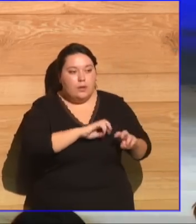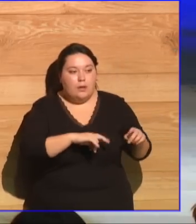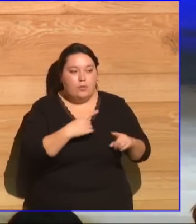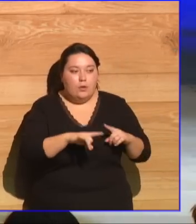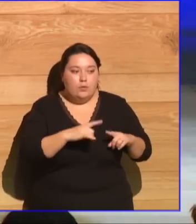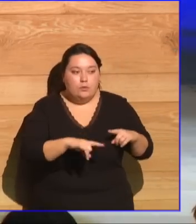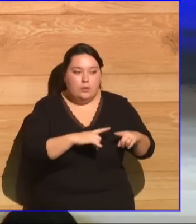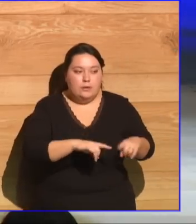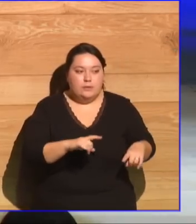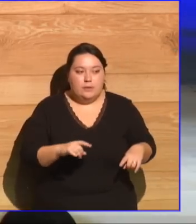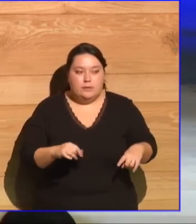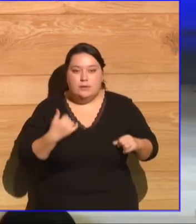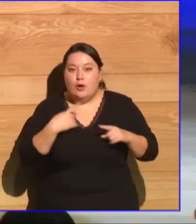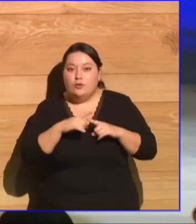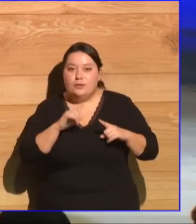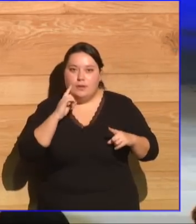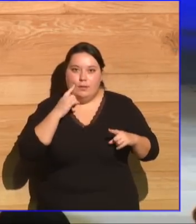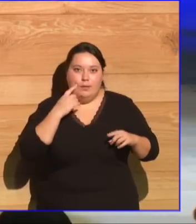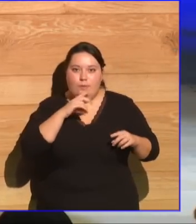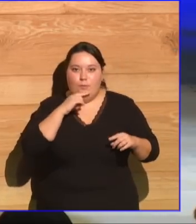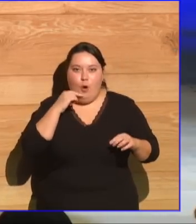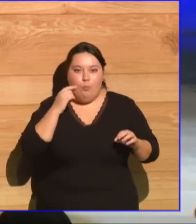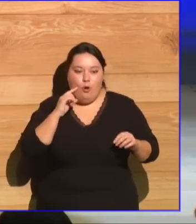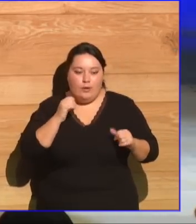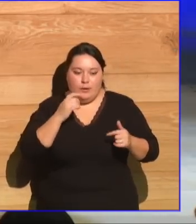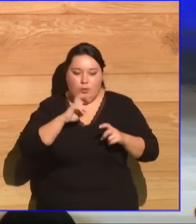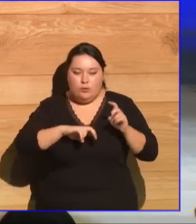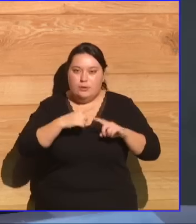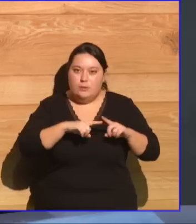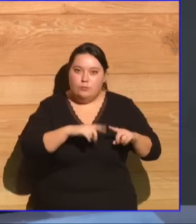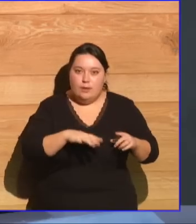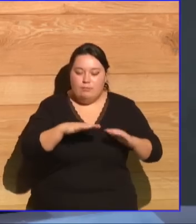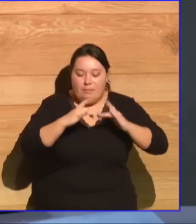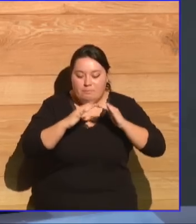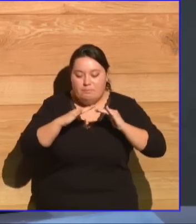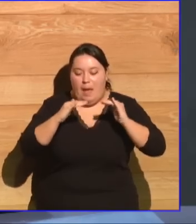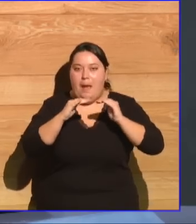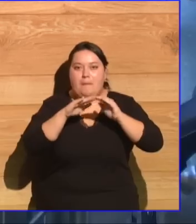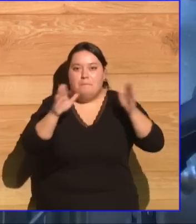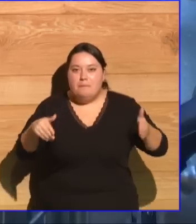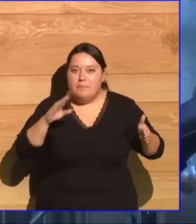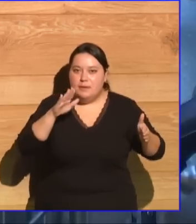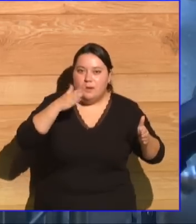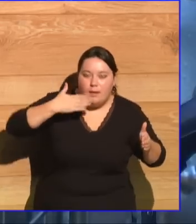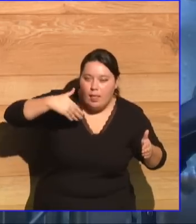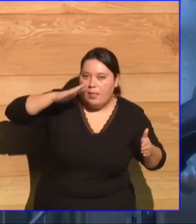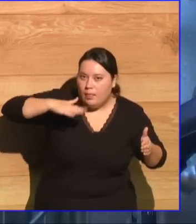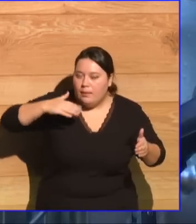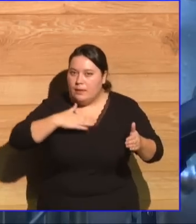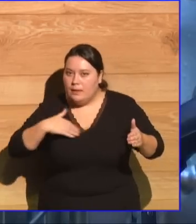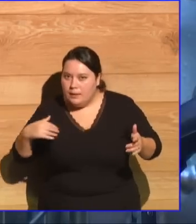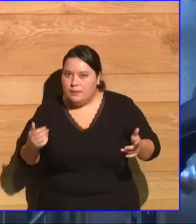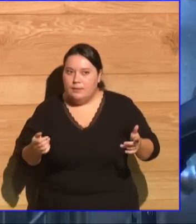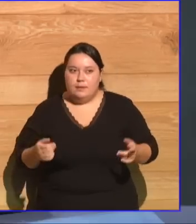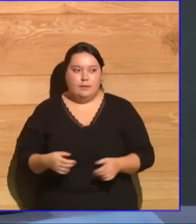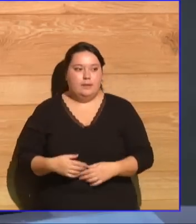los restos de bombones. Qué vicio. Esta, Están pe- lamiendo la mesa. esta película no solo es de esas que me... Es el